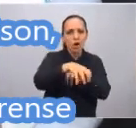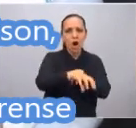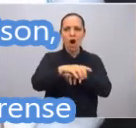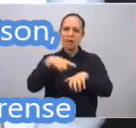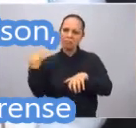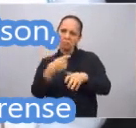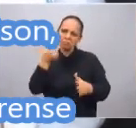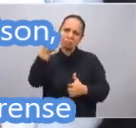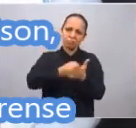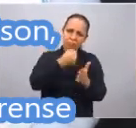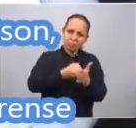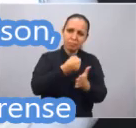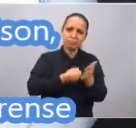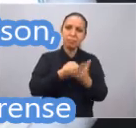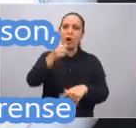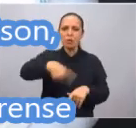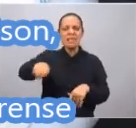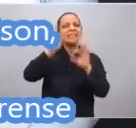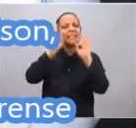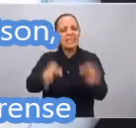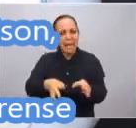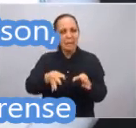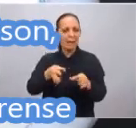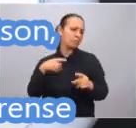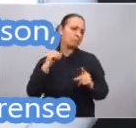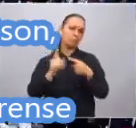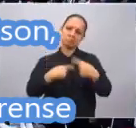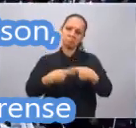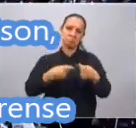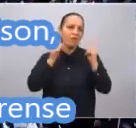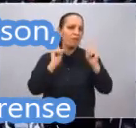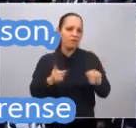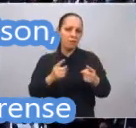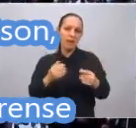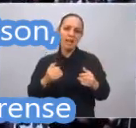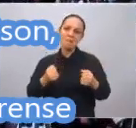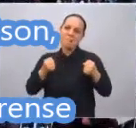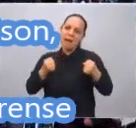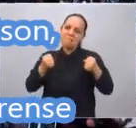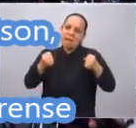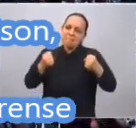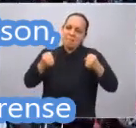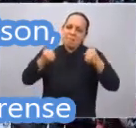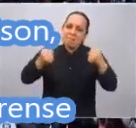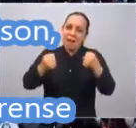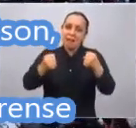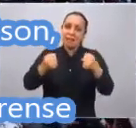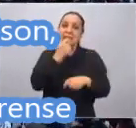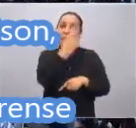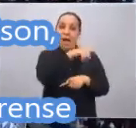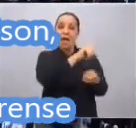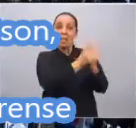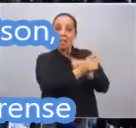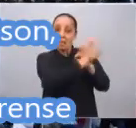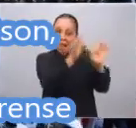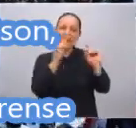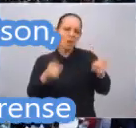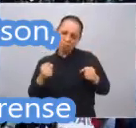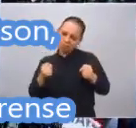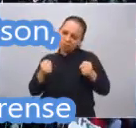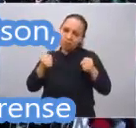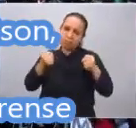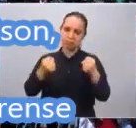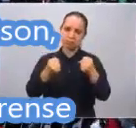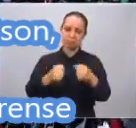no tengan duda que va a continuar y con más fuerza si no cambian las políticas.